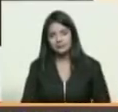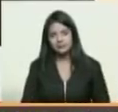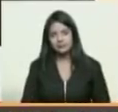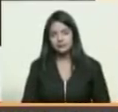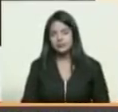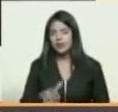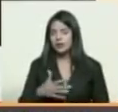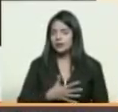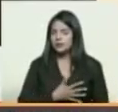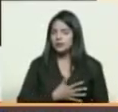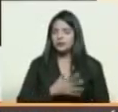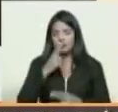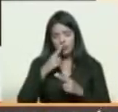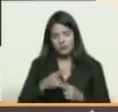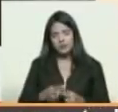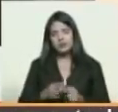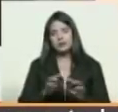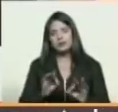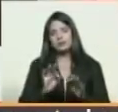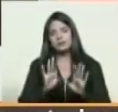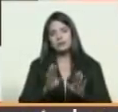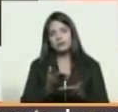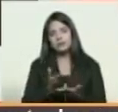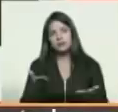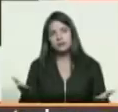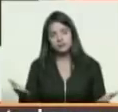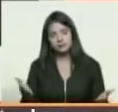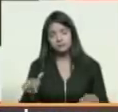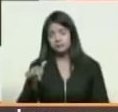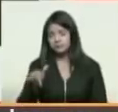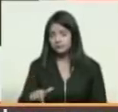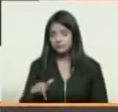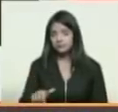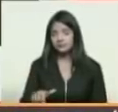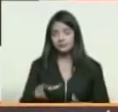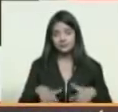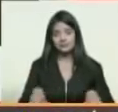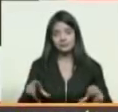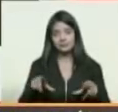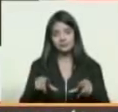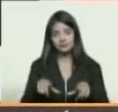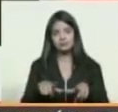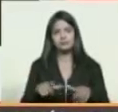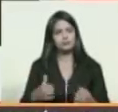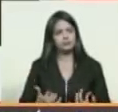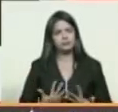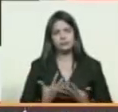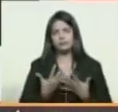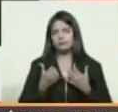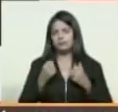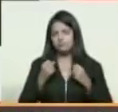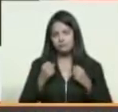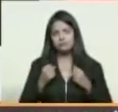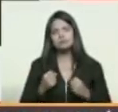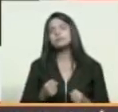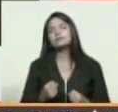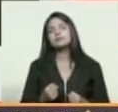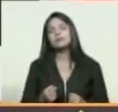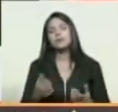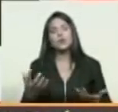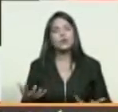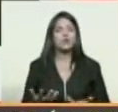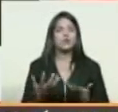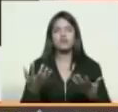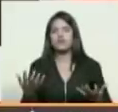sentido homenaje. Vaya desde este recinto lleno del fuego sagrado